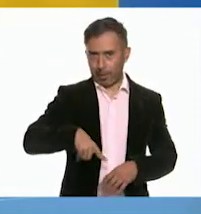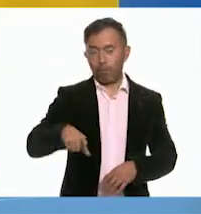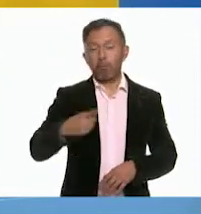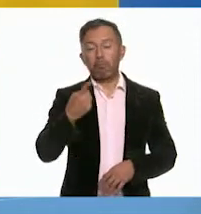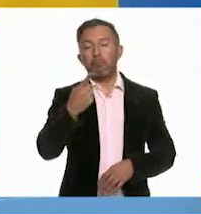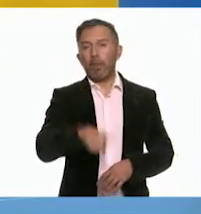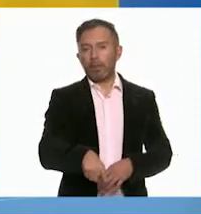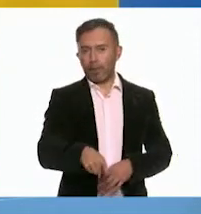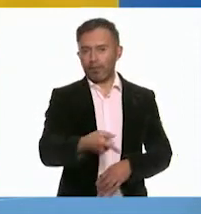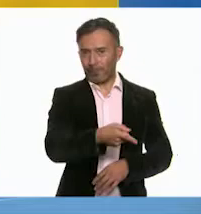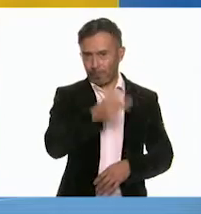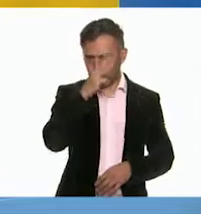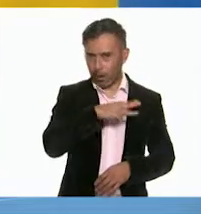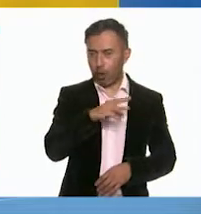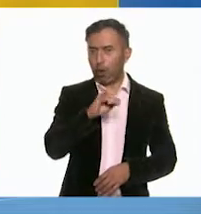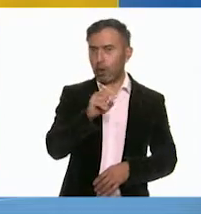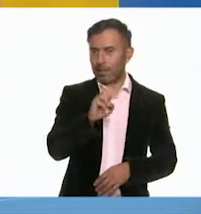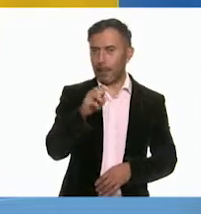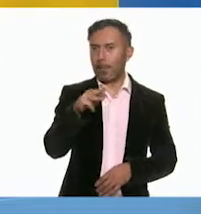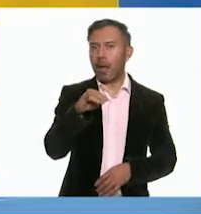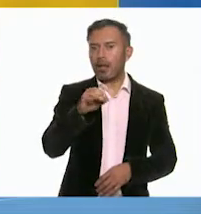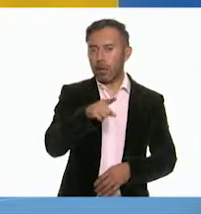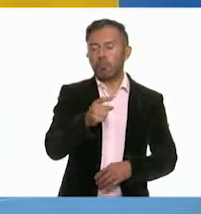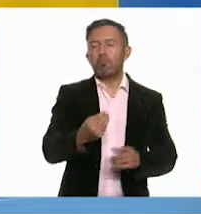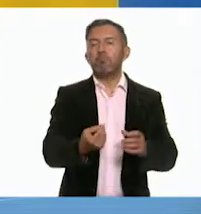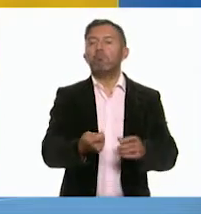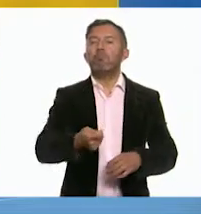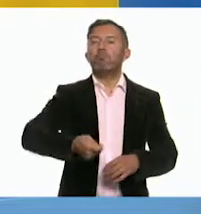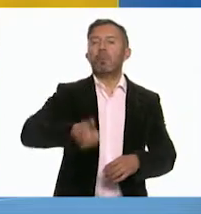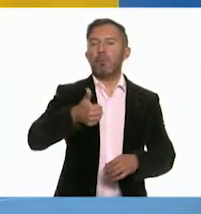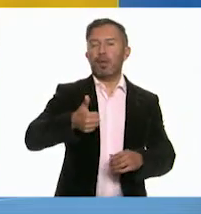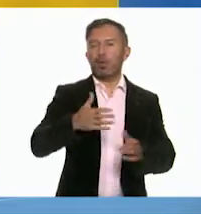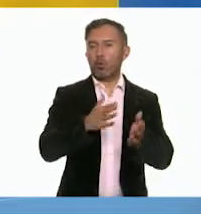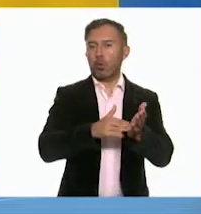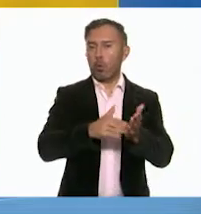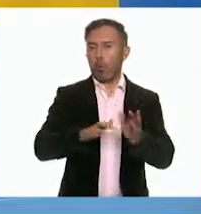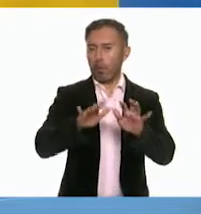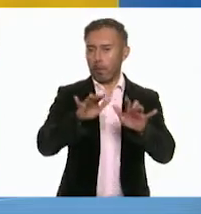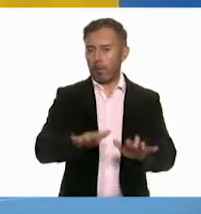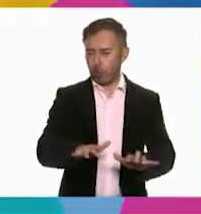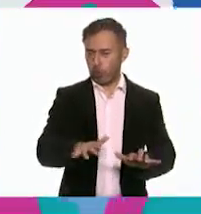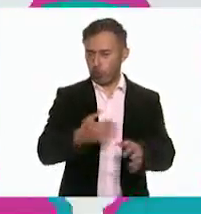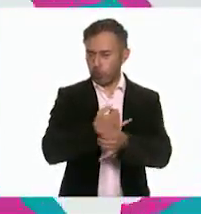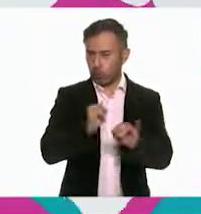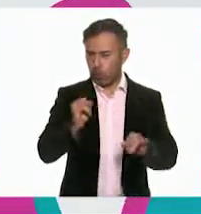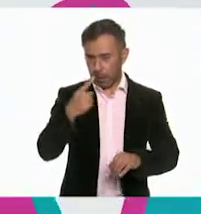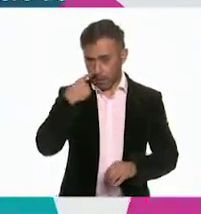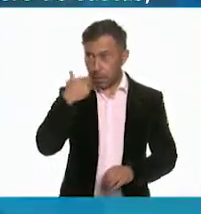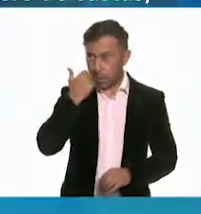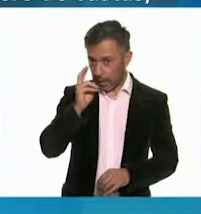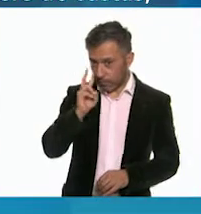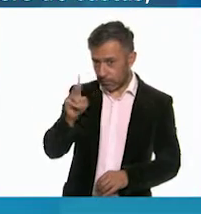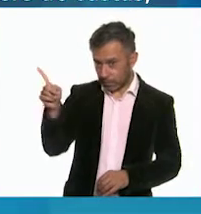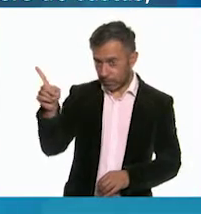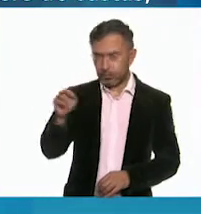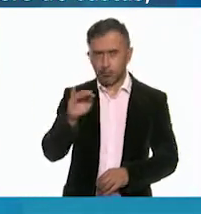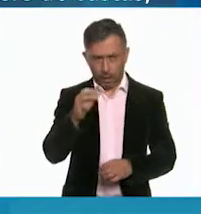Anzorena promulgó el primer bando o documento insurgente. ¿Me ayudas a leer un fragmento, por favor, Jenny? Claro que sí,